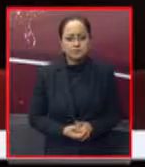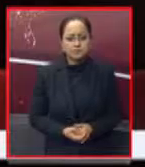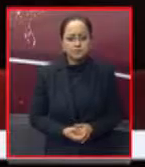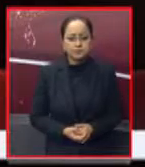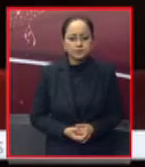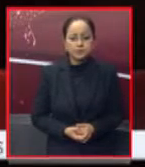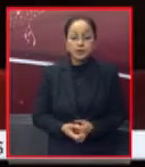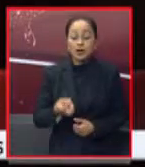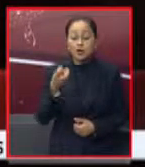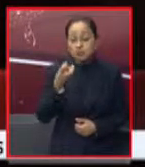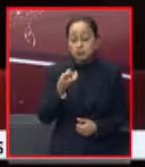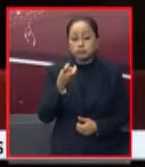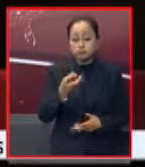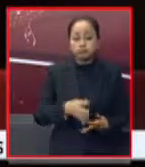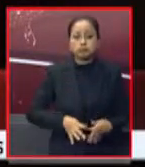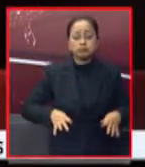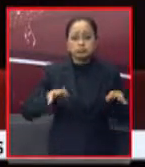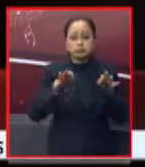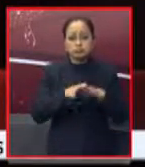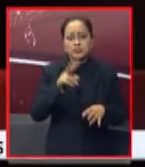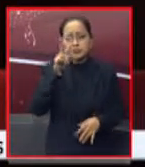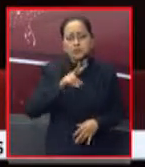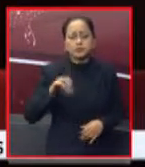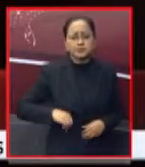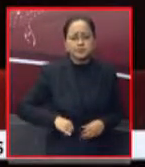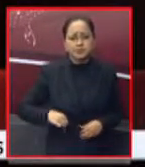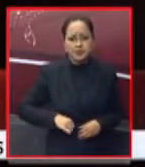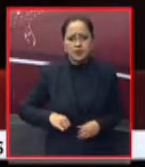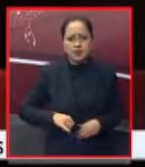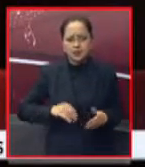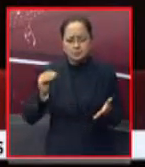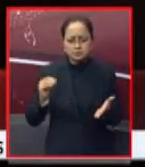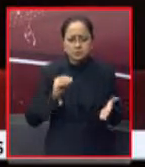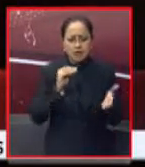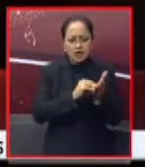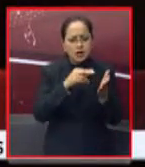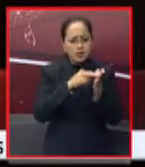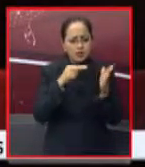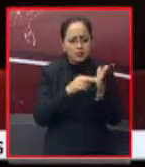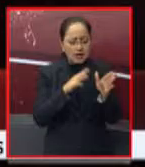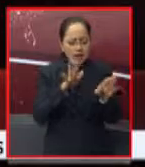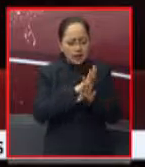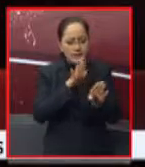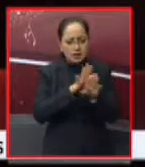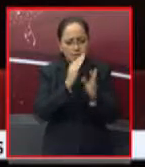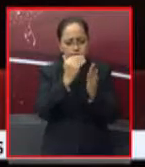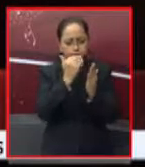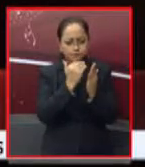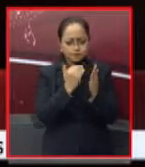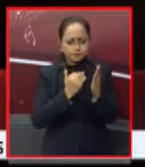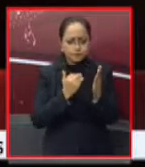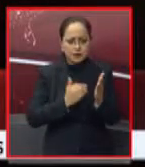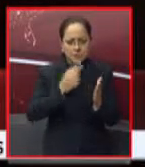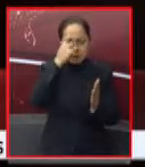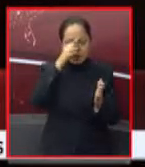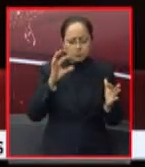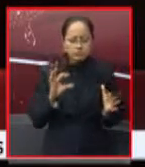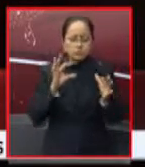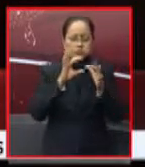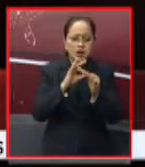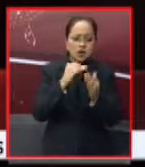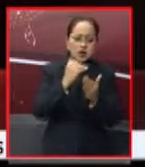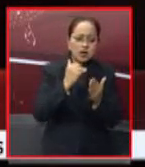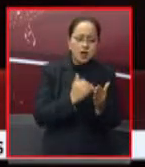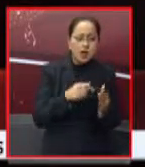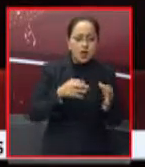Resulta un atractivo y particularmente un interesante movimiento normativo el adecuar las normas secundarias que conforman el marco jurídico de